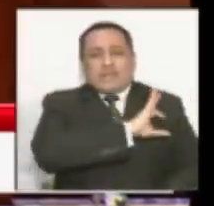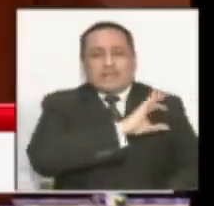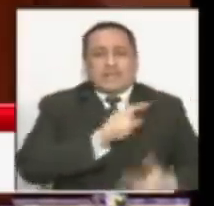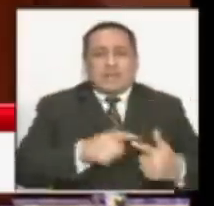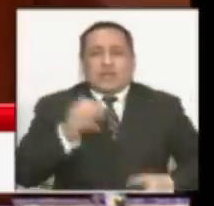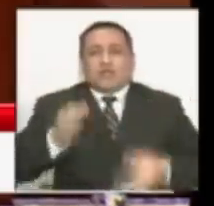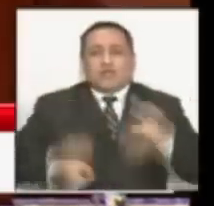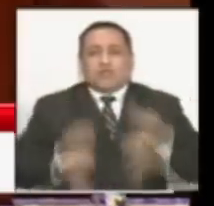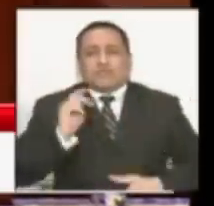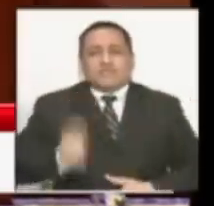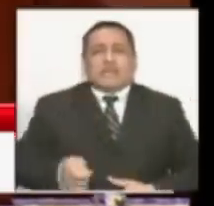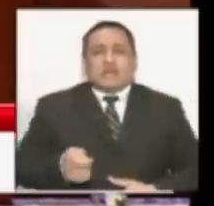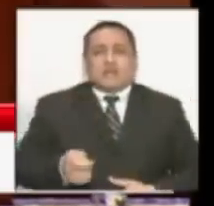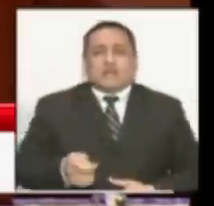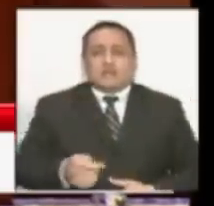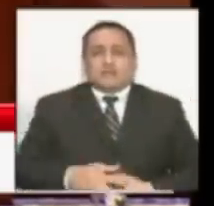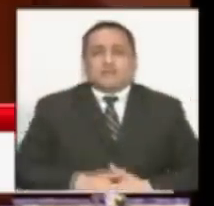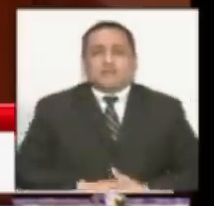Poder Judicial, etc.